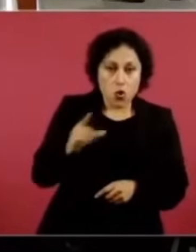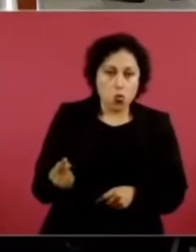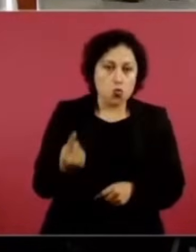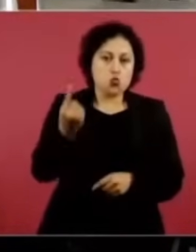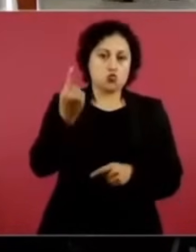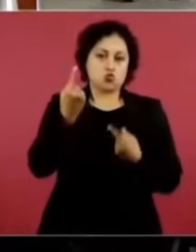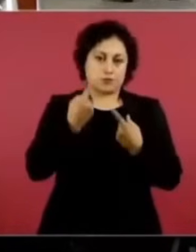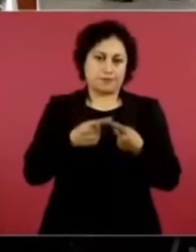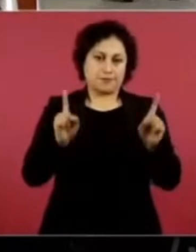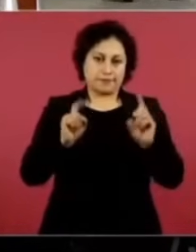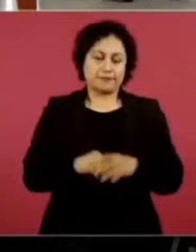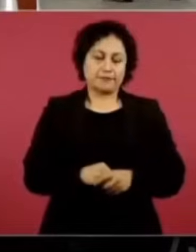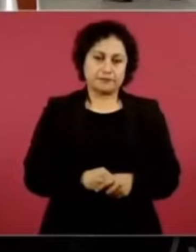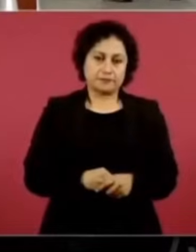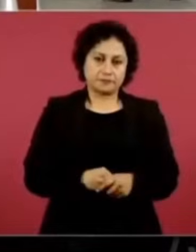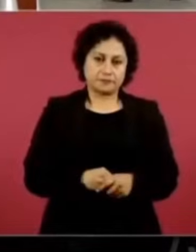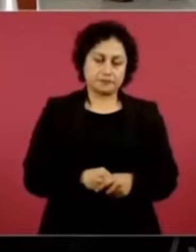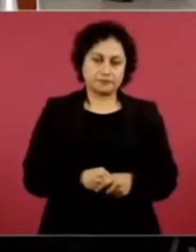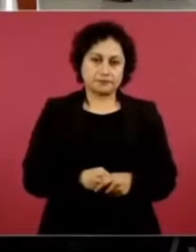Sí, como de 10, 1.